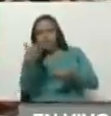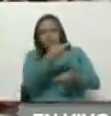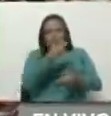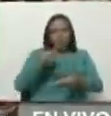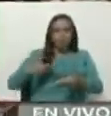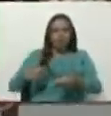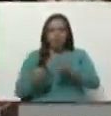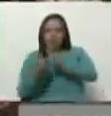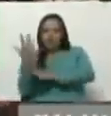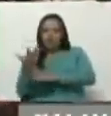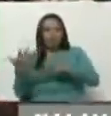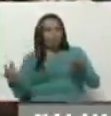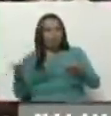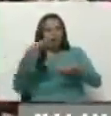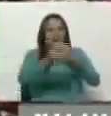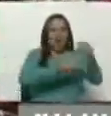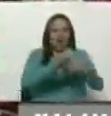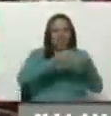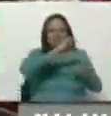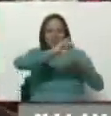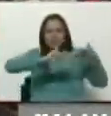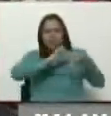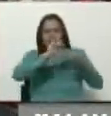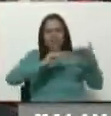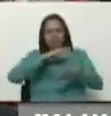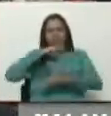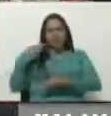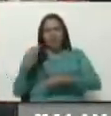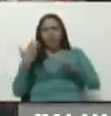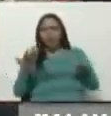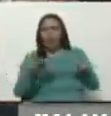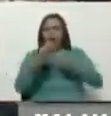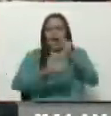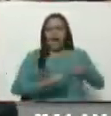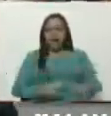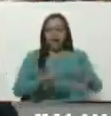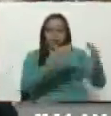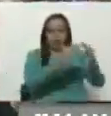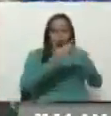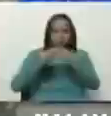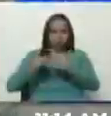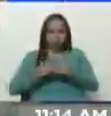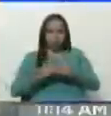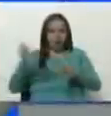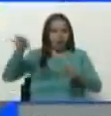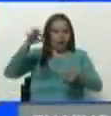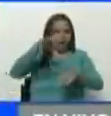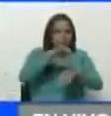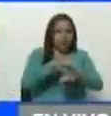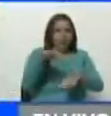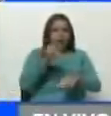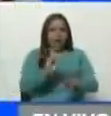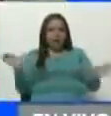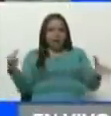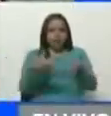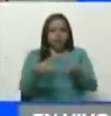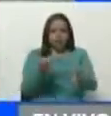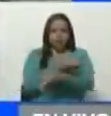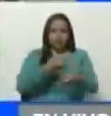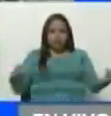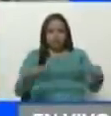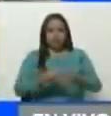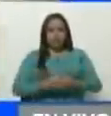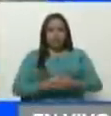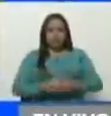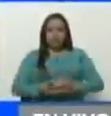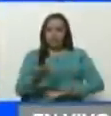la miel, las que van a fabricar los alvéolos de la colmena. Están regidos de una manera maravillosa por el